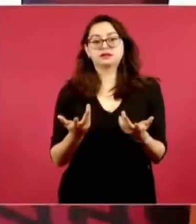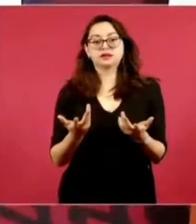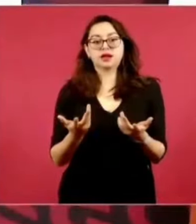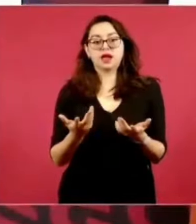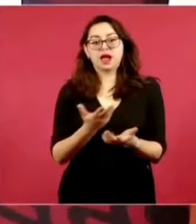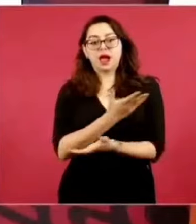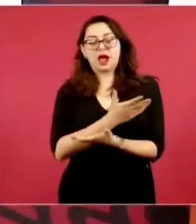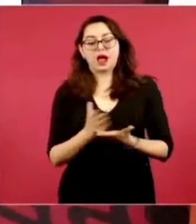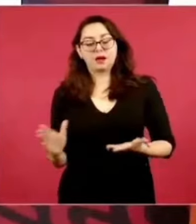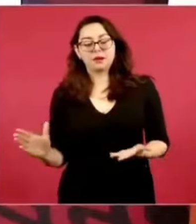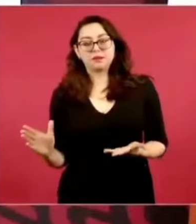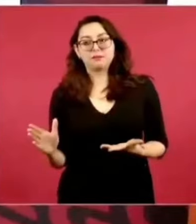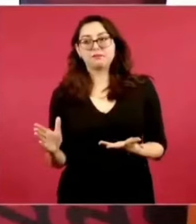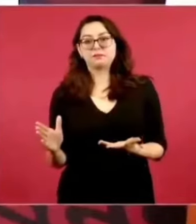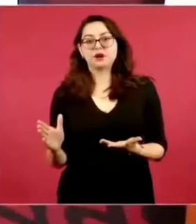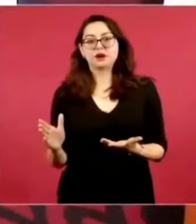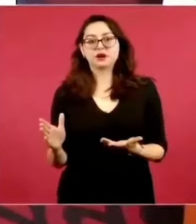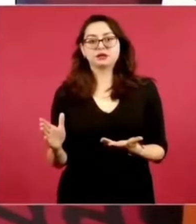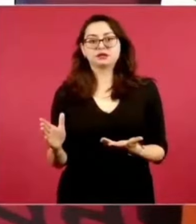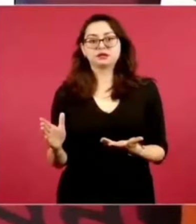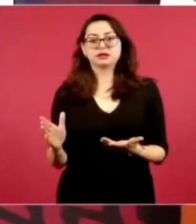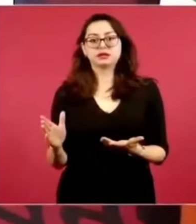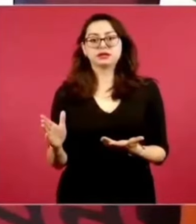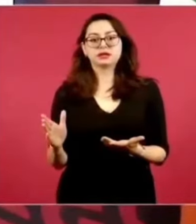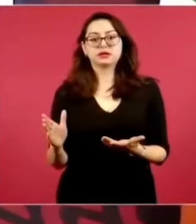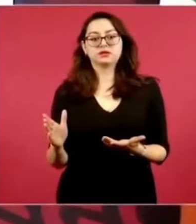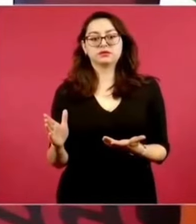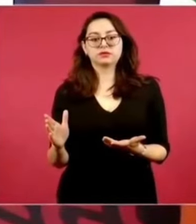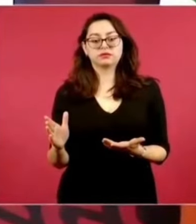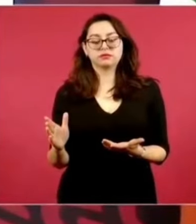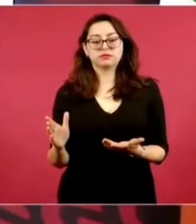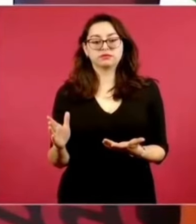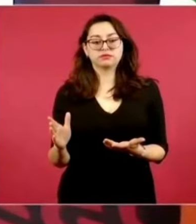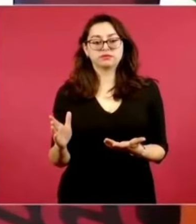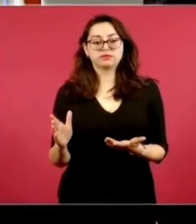aparte de sus